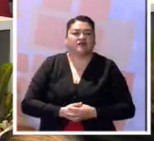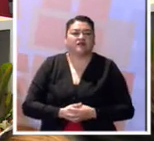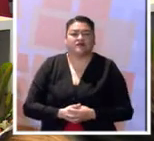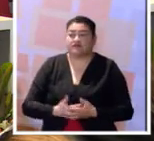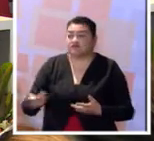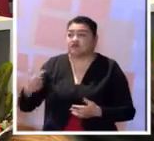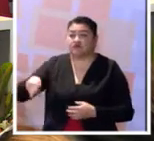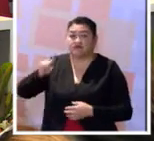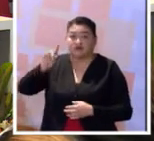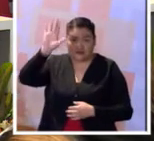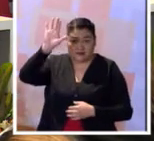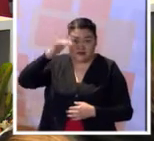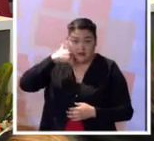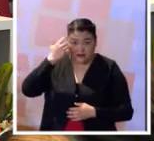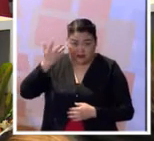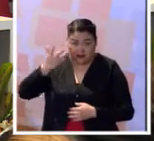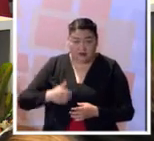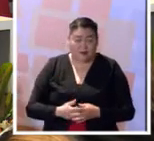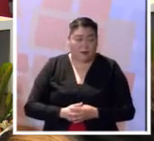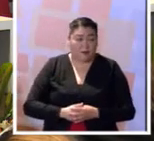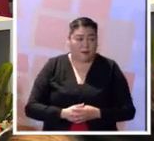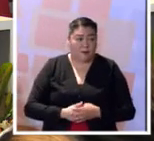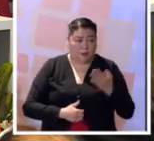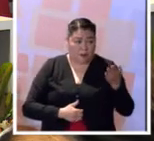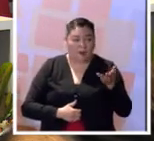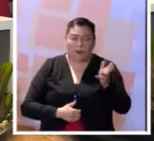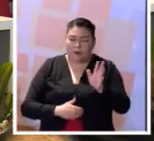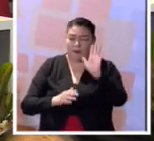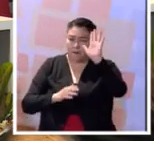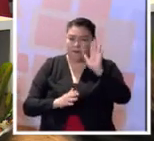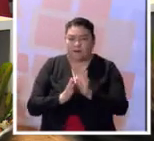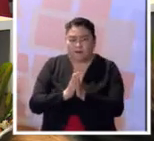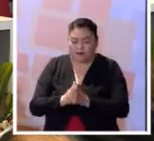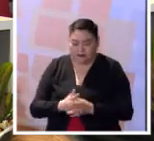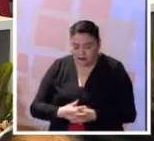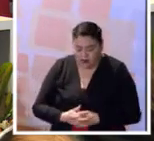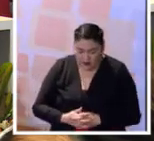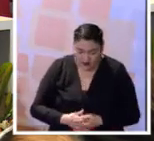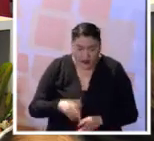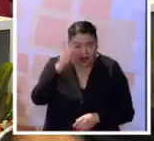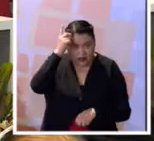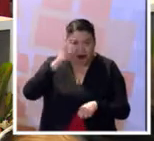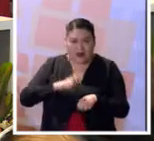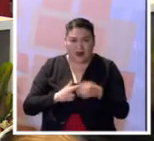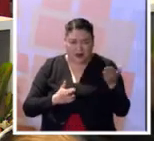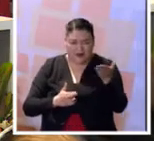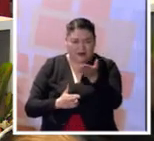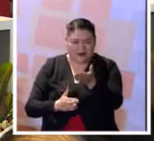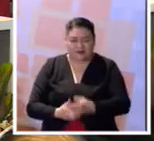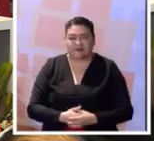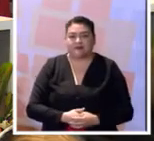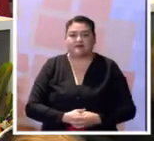¿Quién dice yo primero? Por allá. Por favor, doctora.